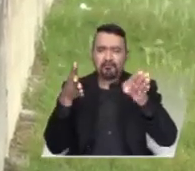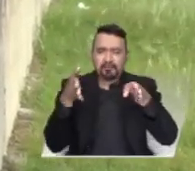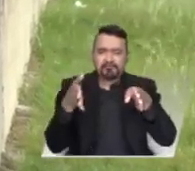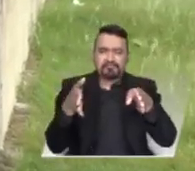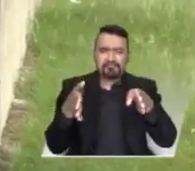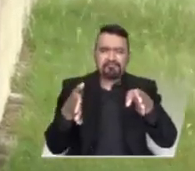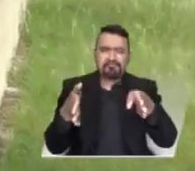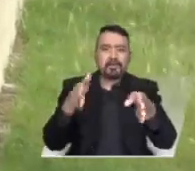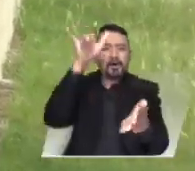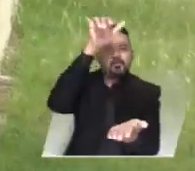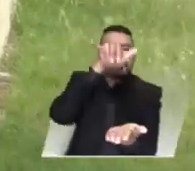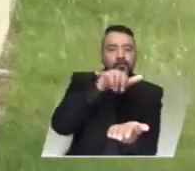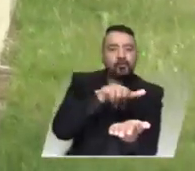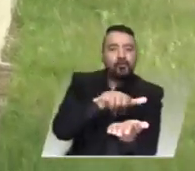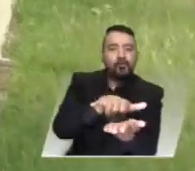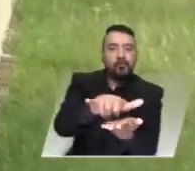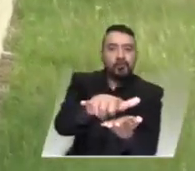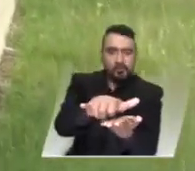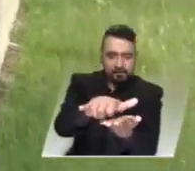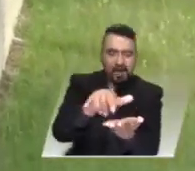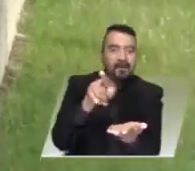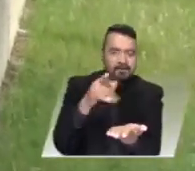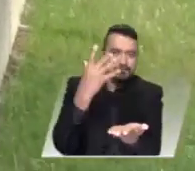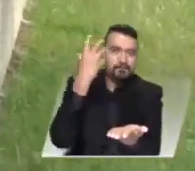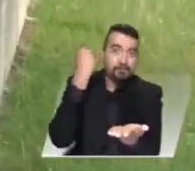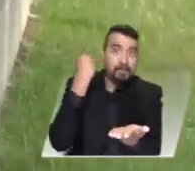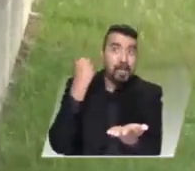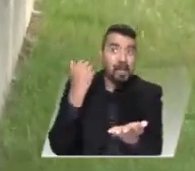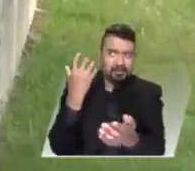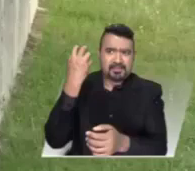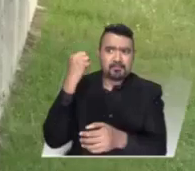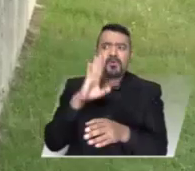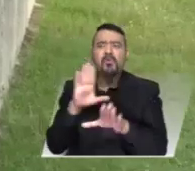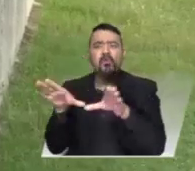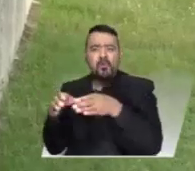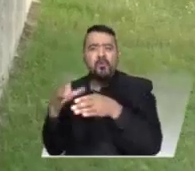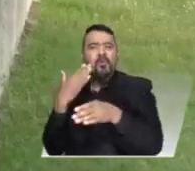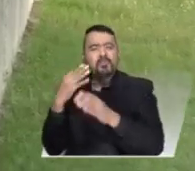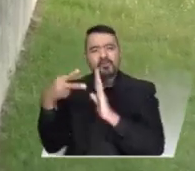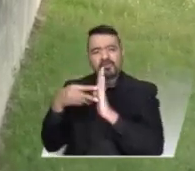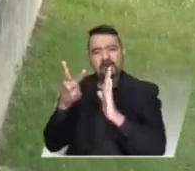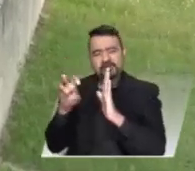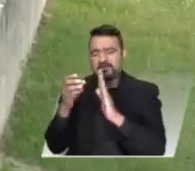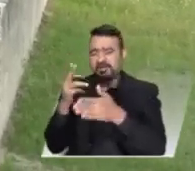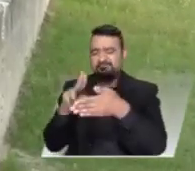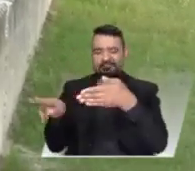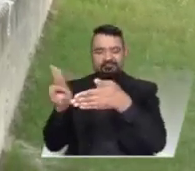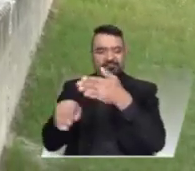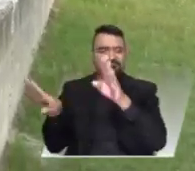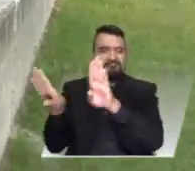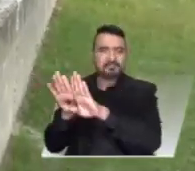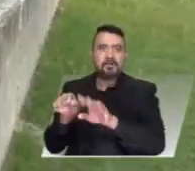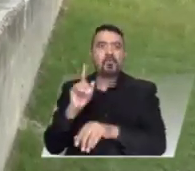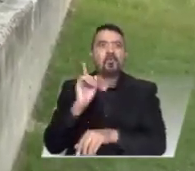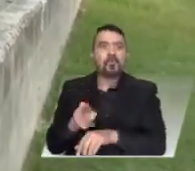para la práctica de deportes extremos y como escuela que funcionó hasta el año 2008, hasta cuando el río se